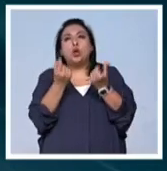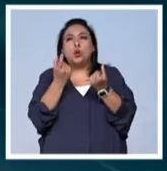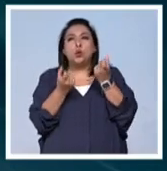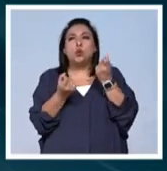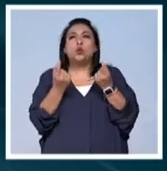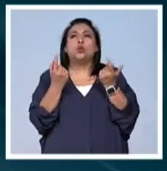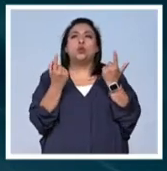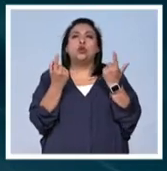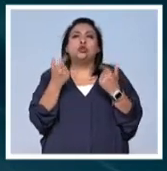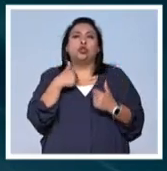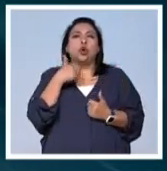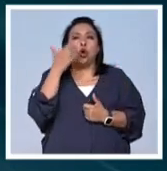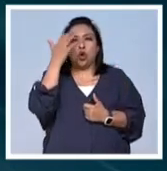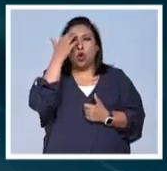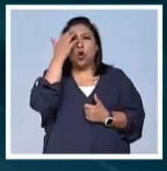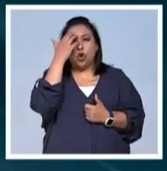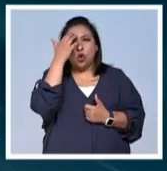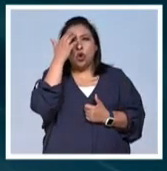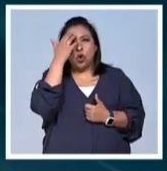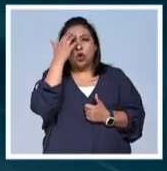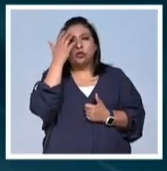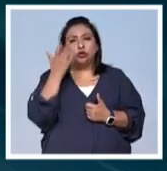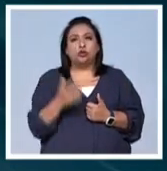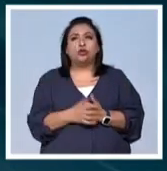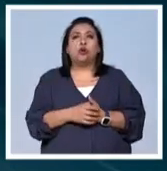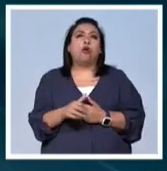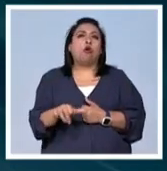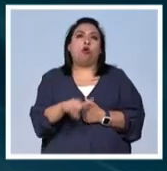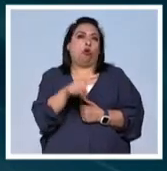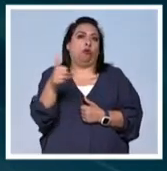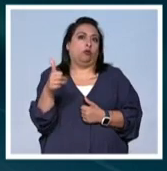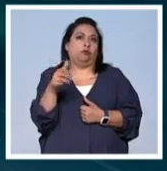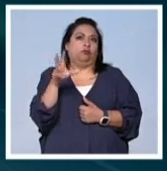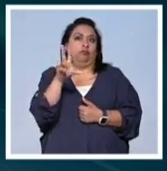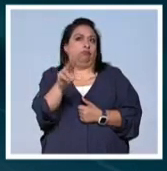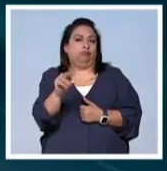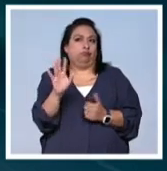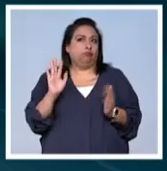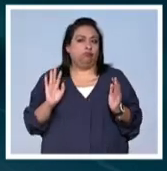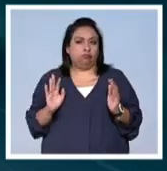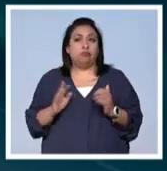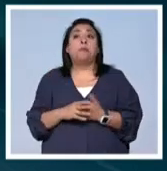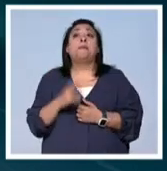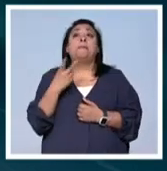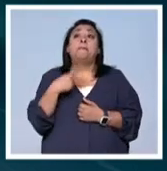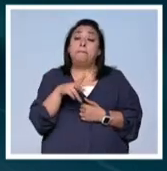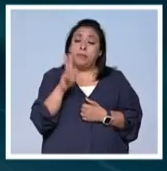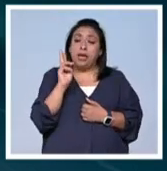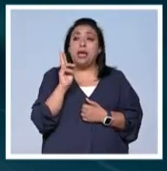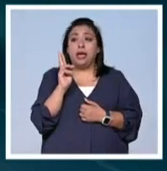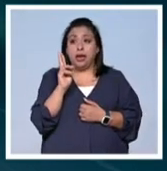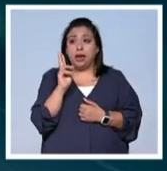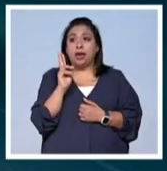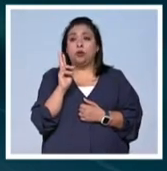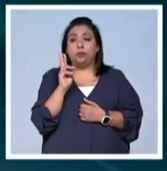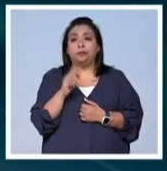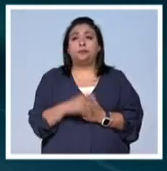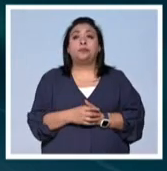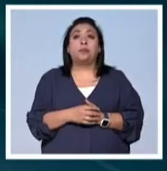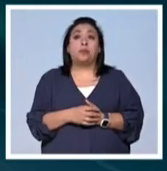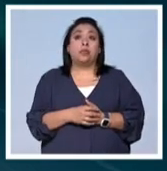y algunos los he conocido y y a otras no Pero pero bueno pues